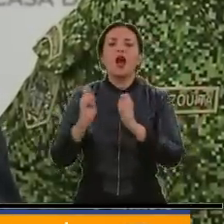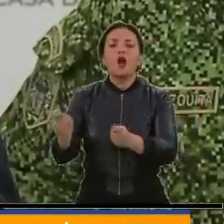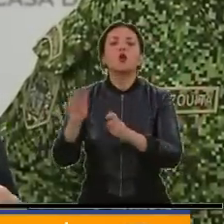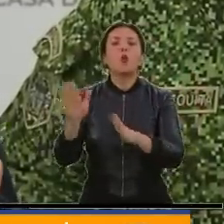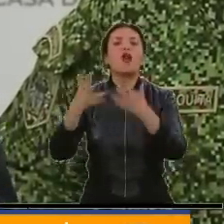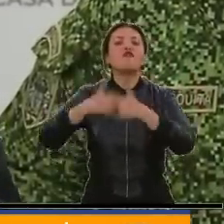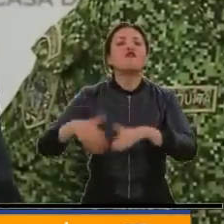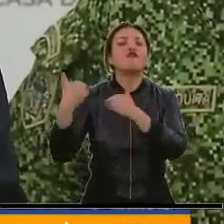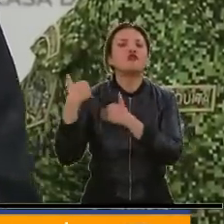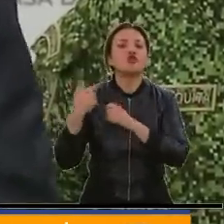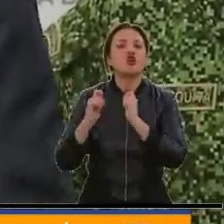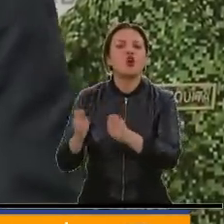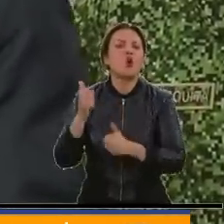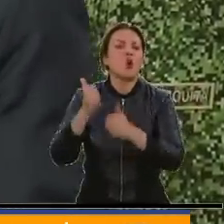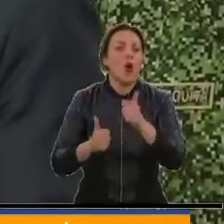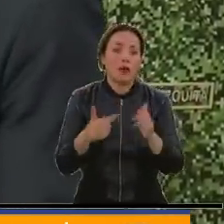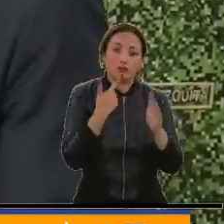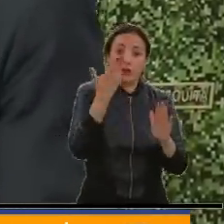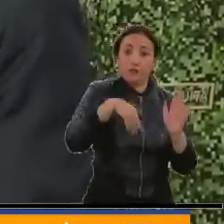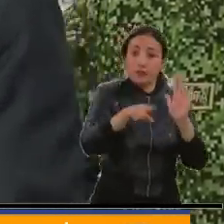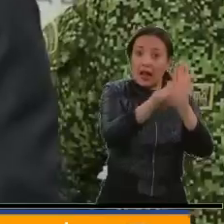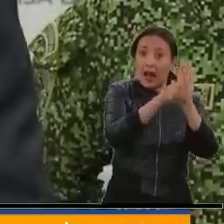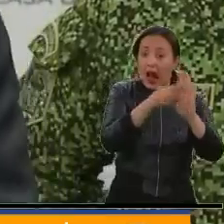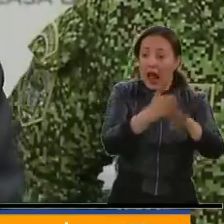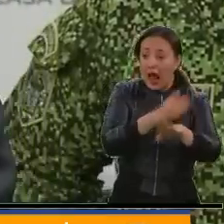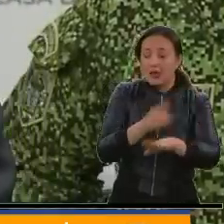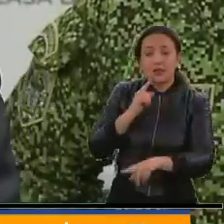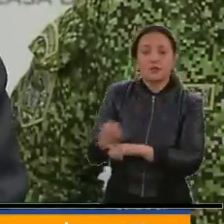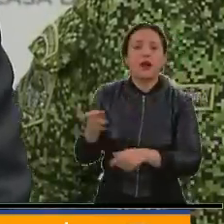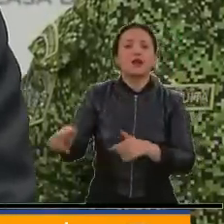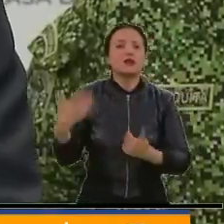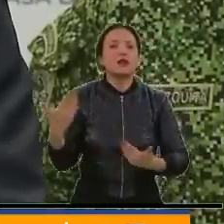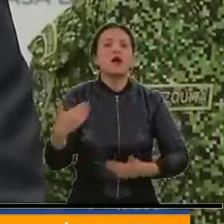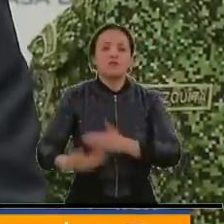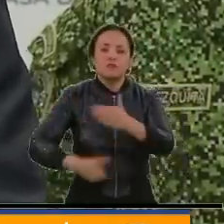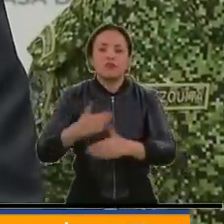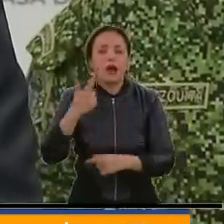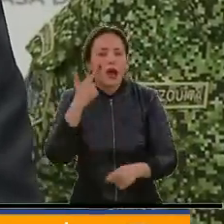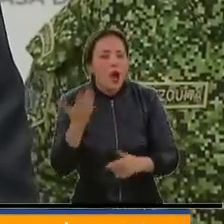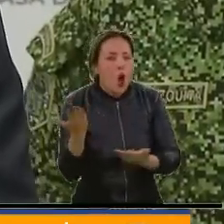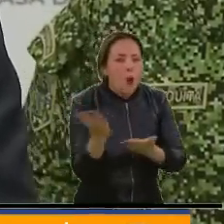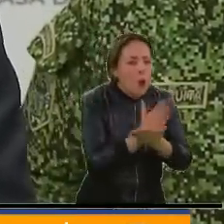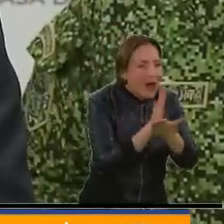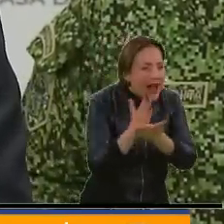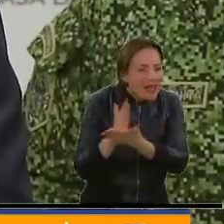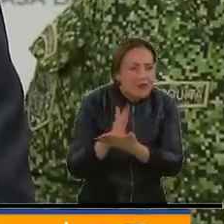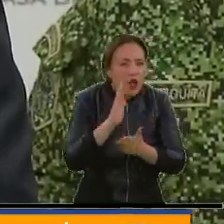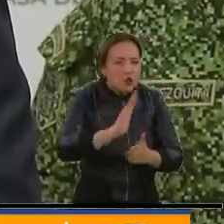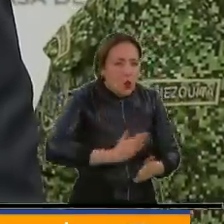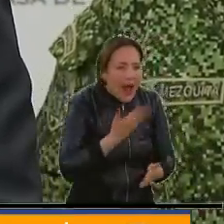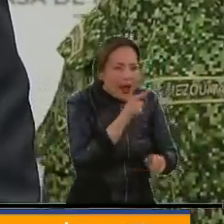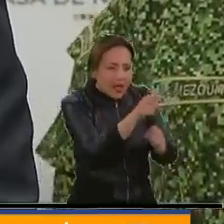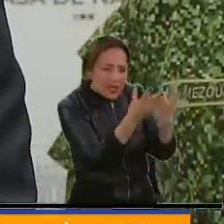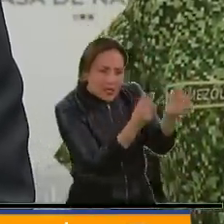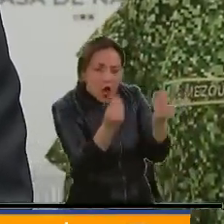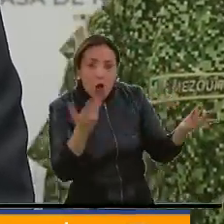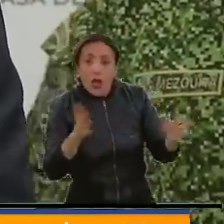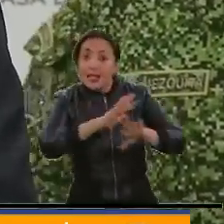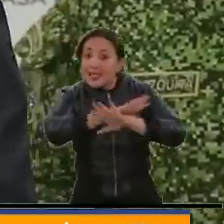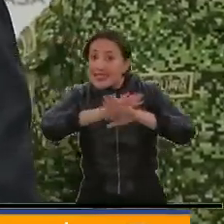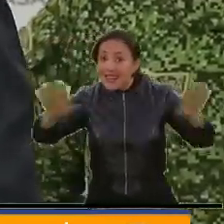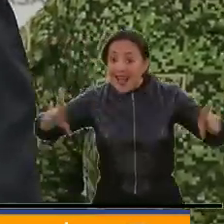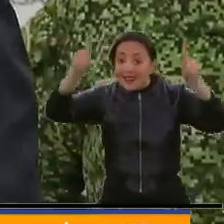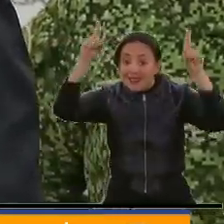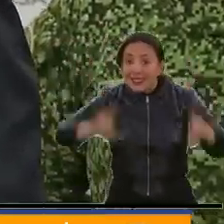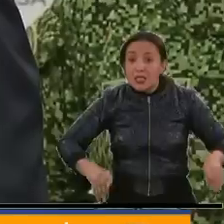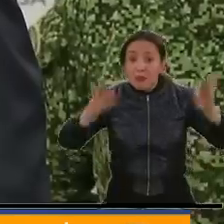que básicamente son la de avanzar en esa caracterización, clasificación. Una vez tengamos la decisión